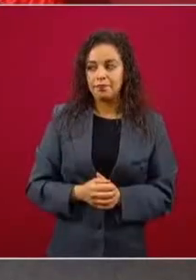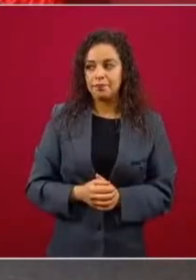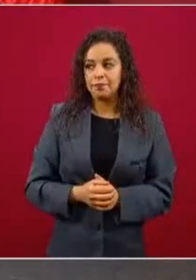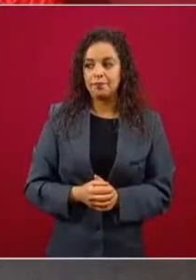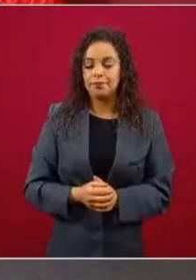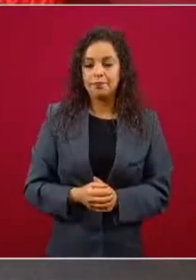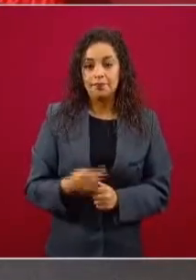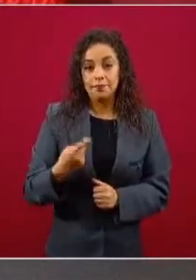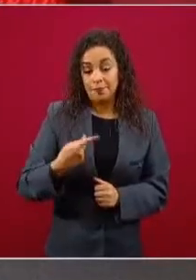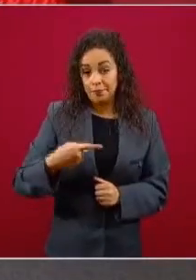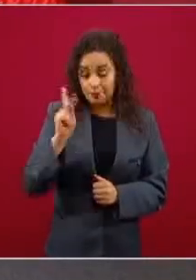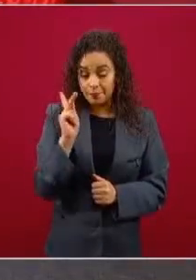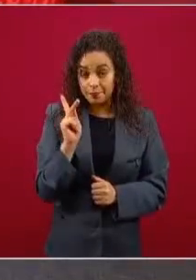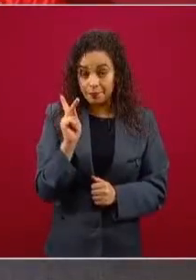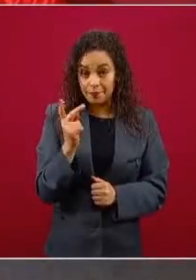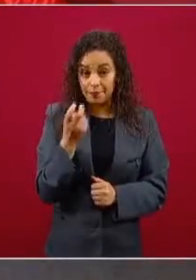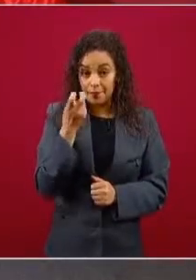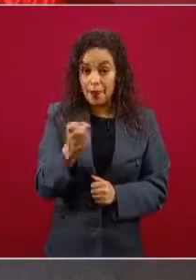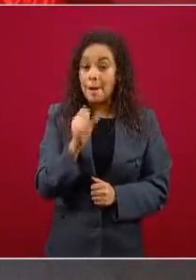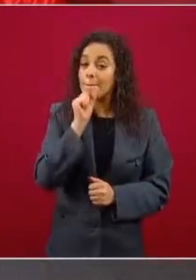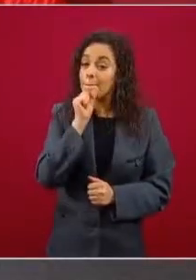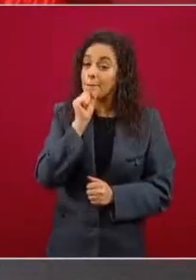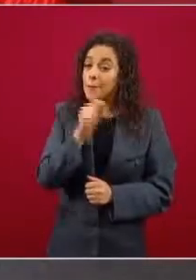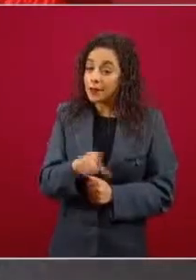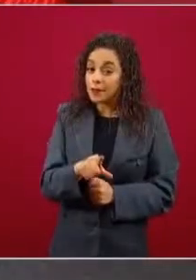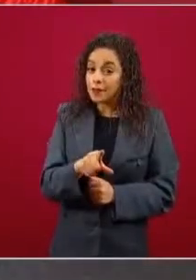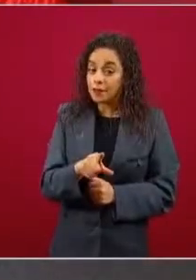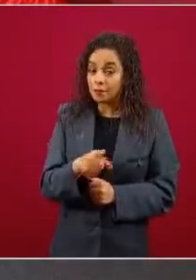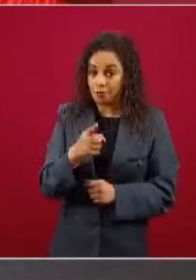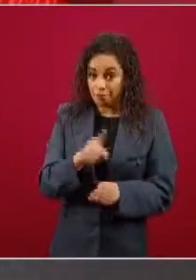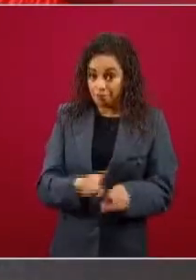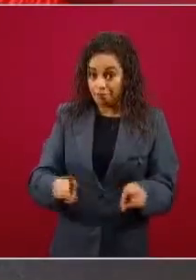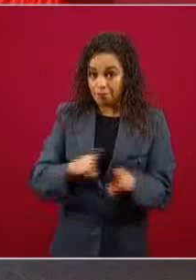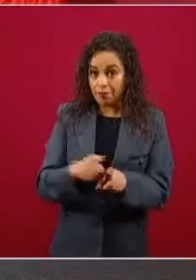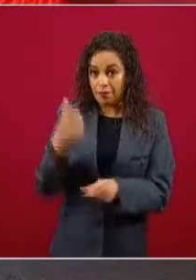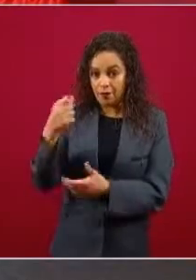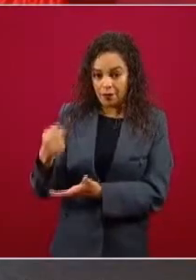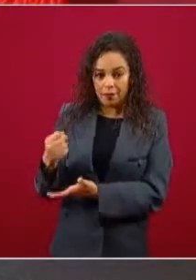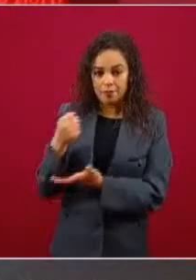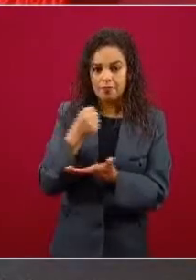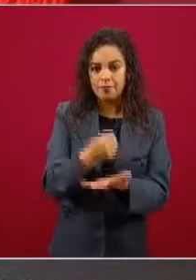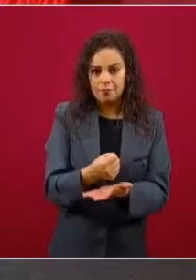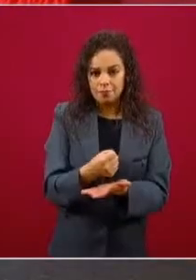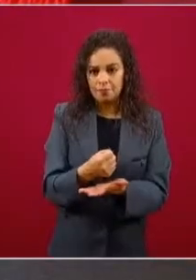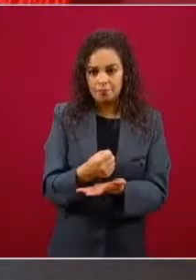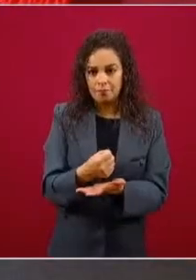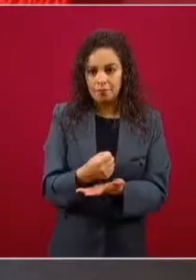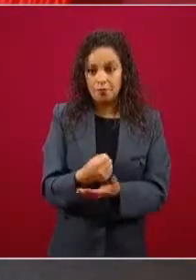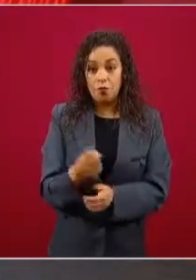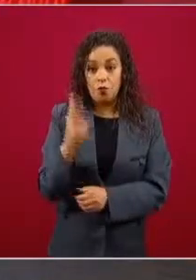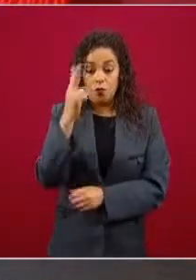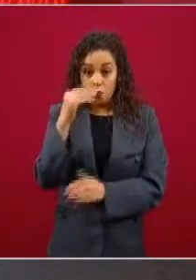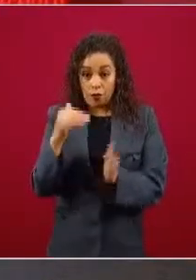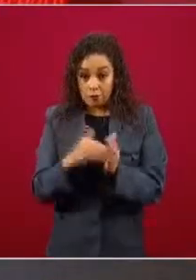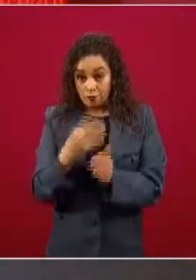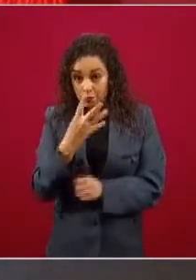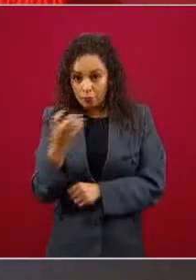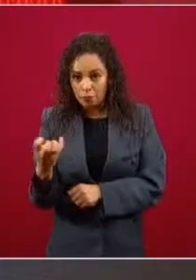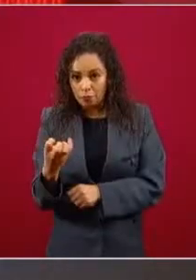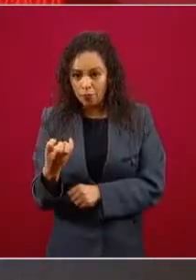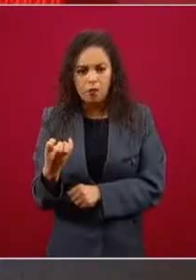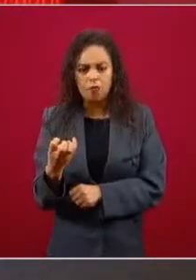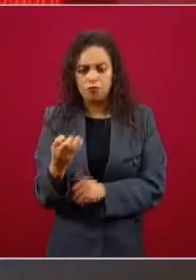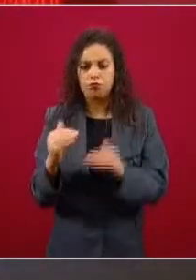pero con ese mismo dinero alcanzaría para que en vez de 2,400 se